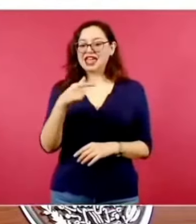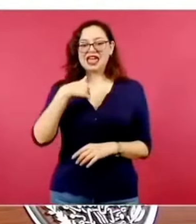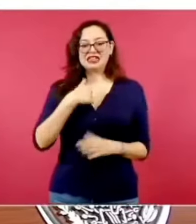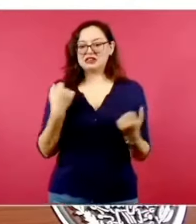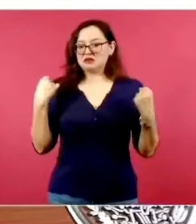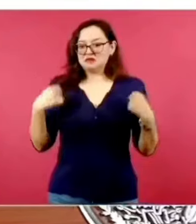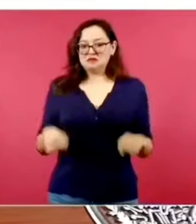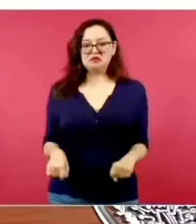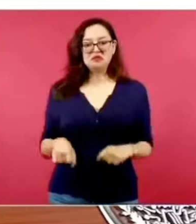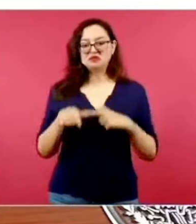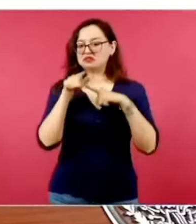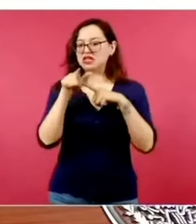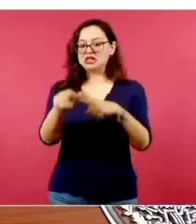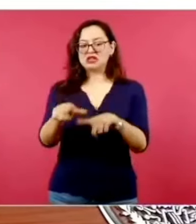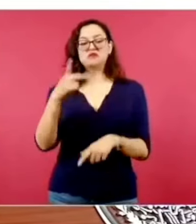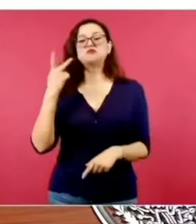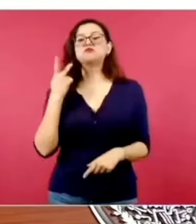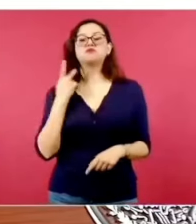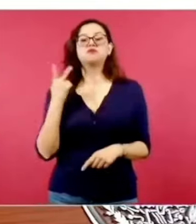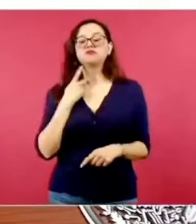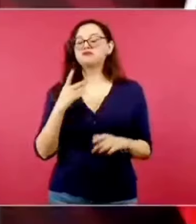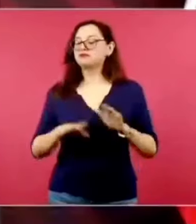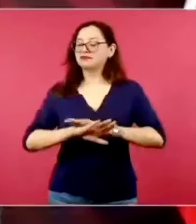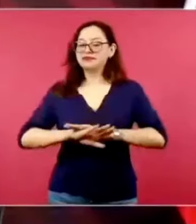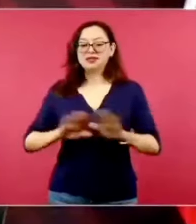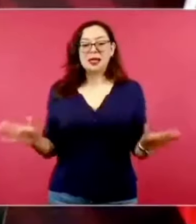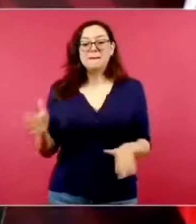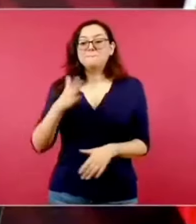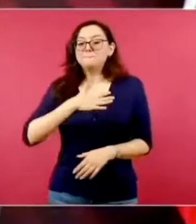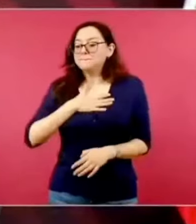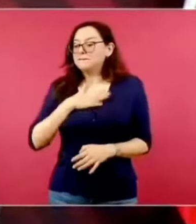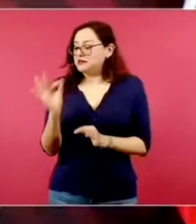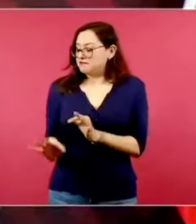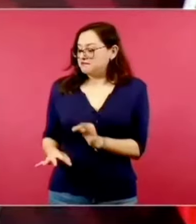casique nada ya terminé mi